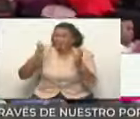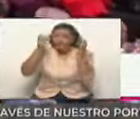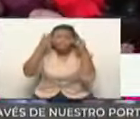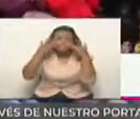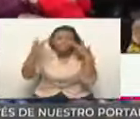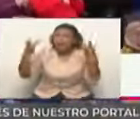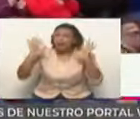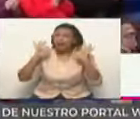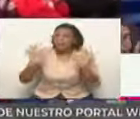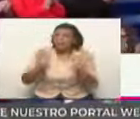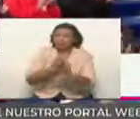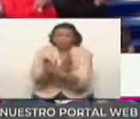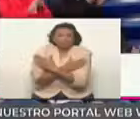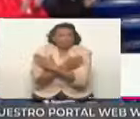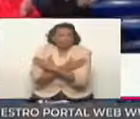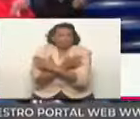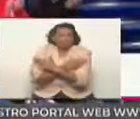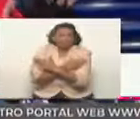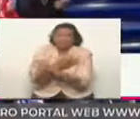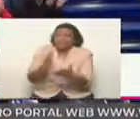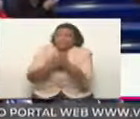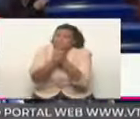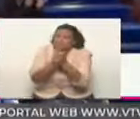¿No? Ellos,